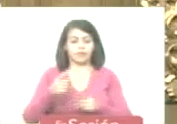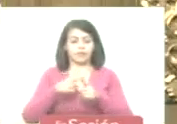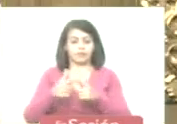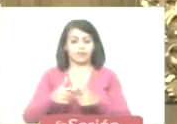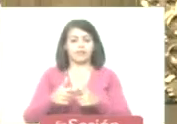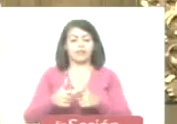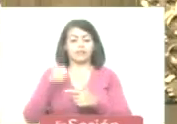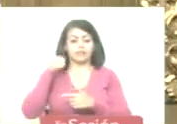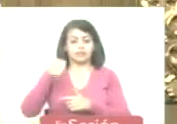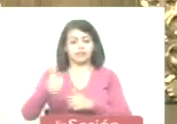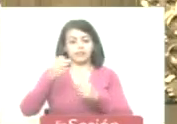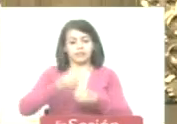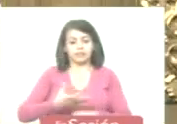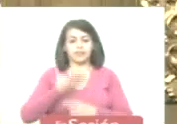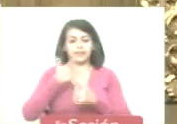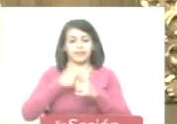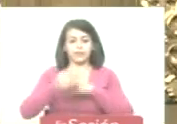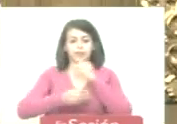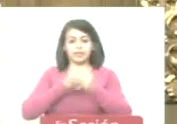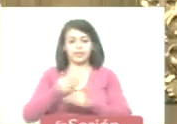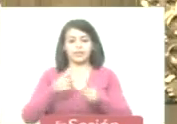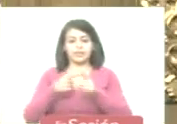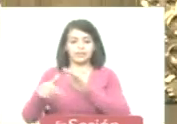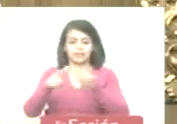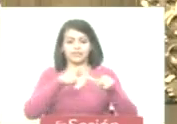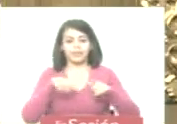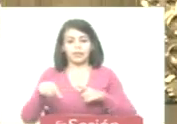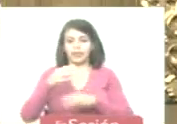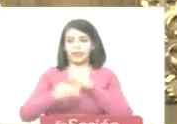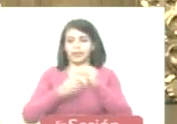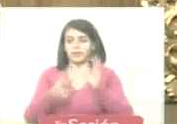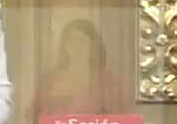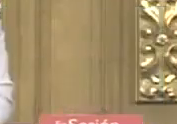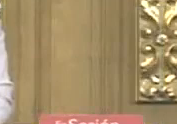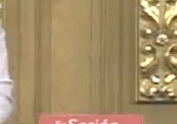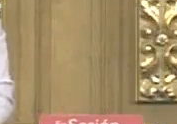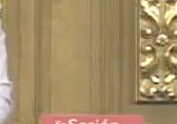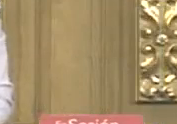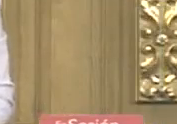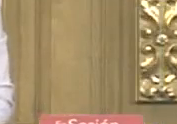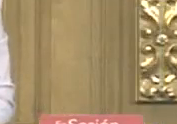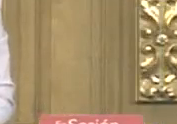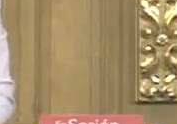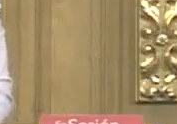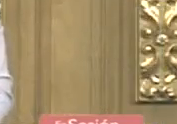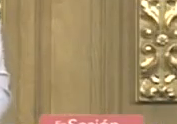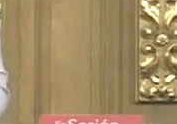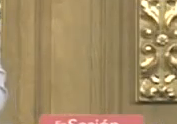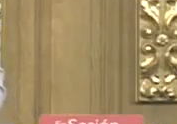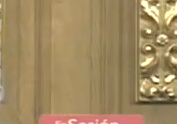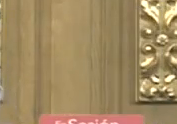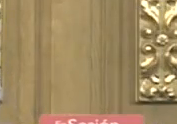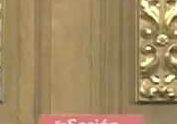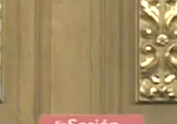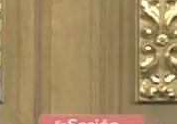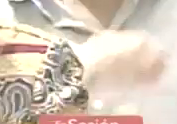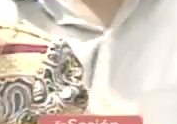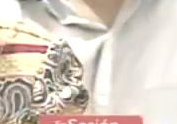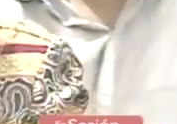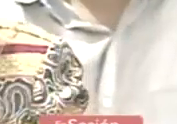como el siglo de la esperanza y de la resurrección del sueño bolivariano. Queremos que cuando lo invoquemos y declaremos con nuestra